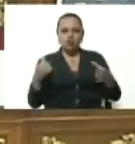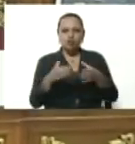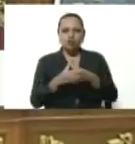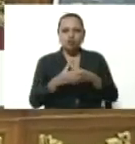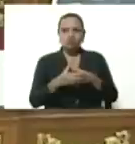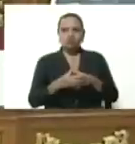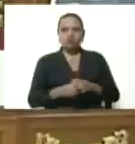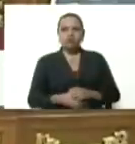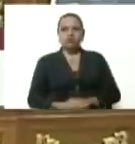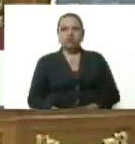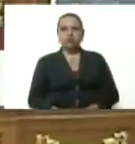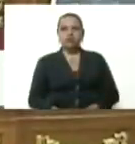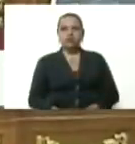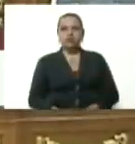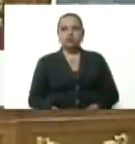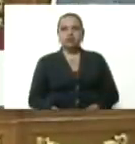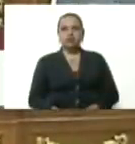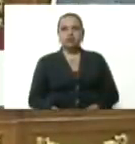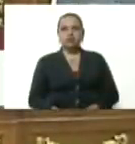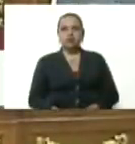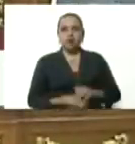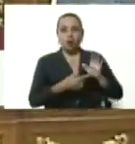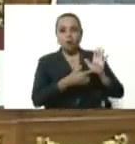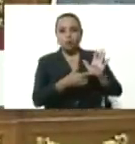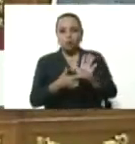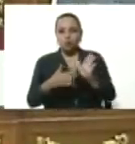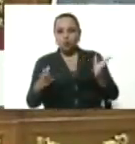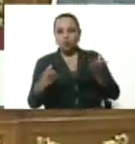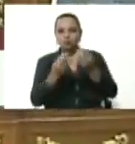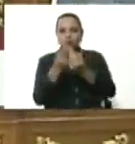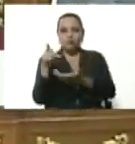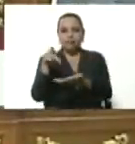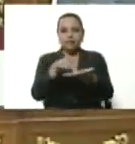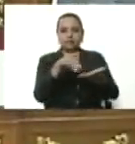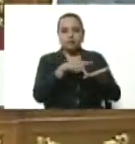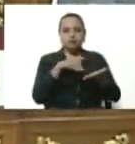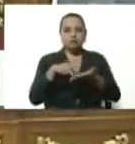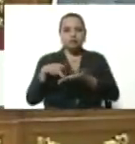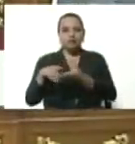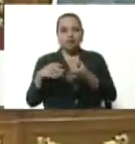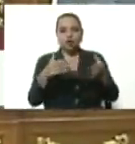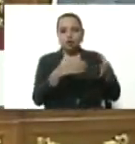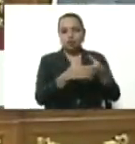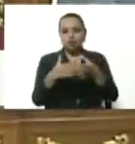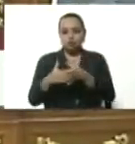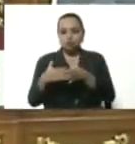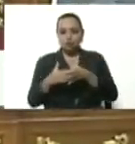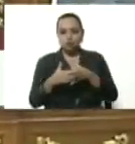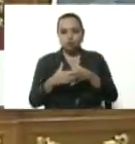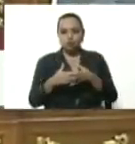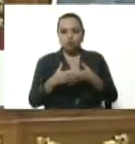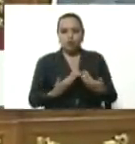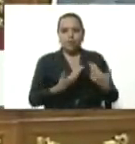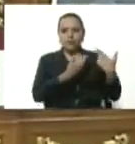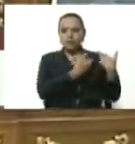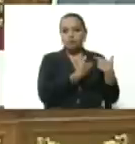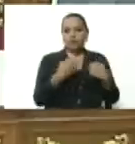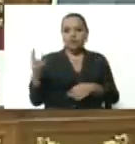como ya lo manifestó, contó con la presencia de los distintos poderes allí